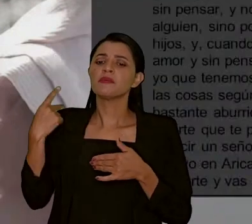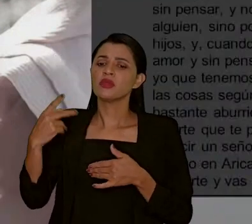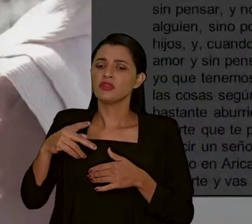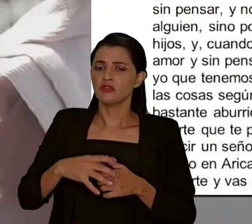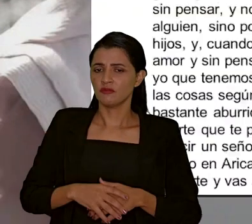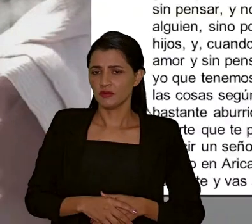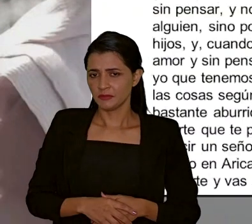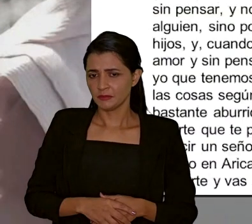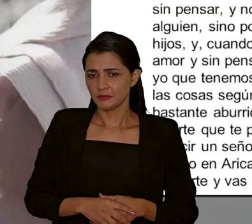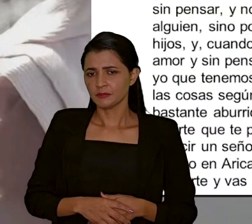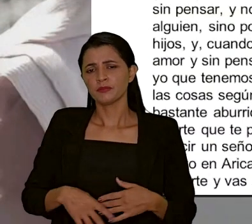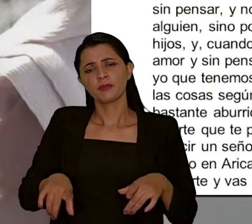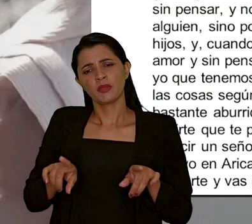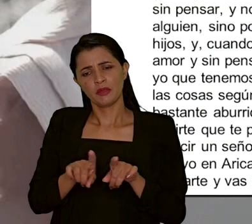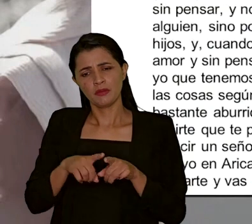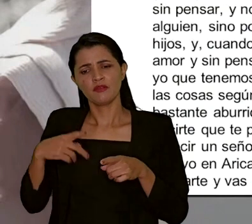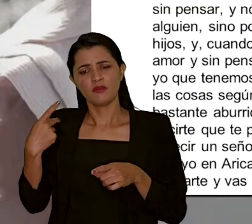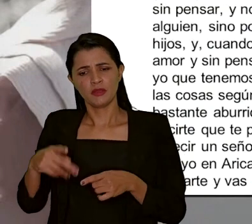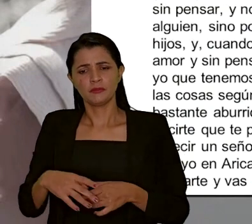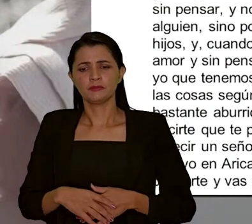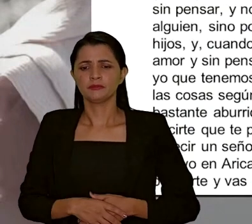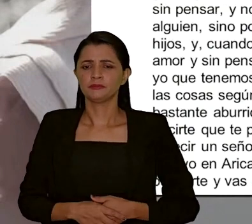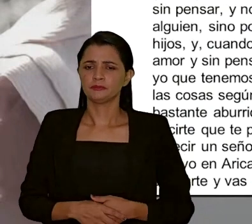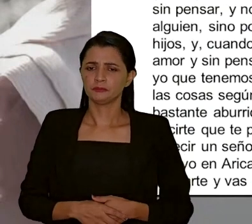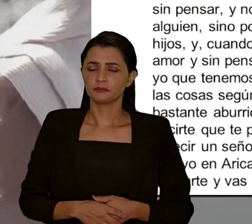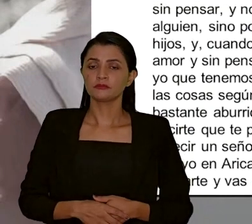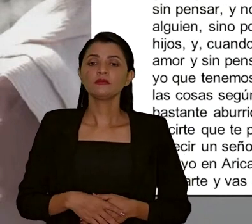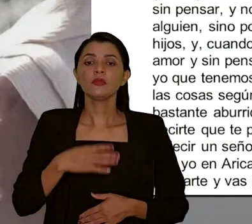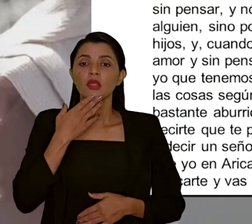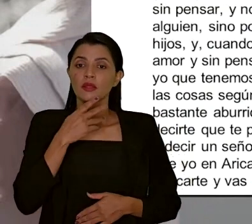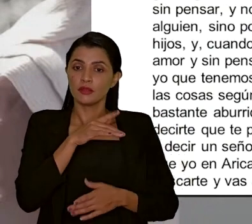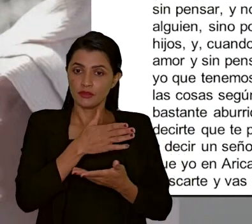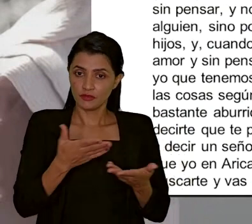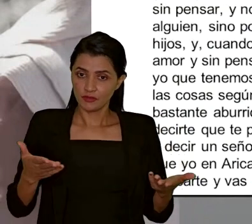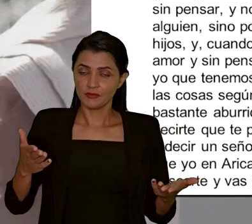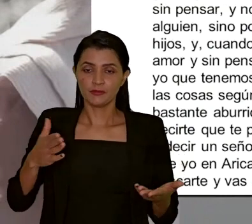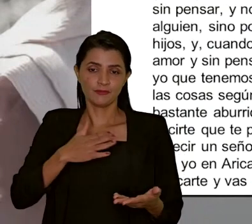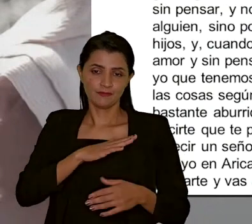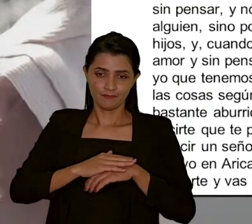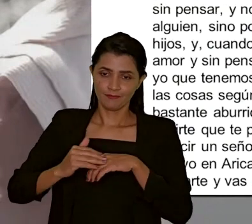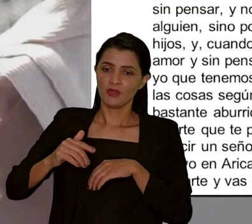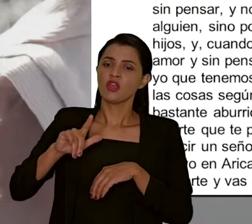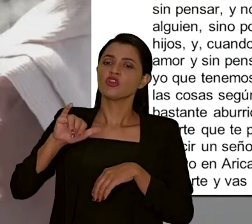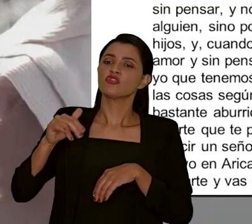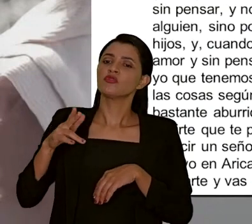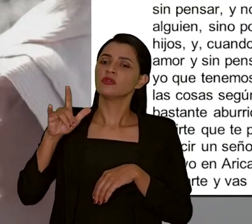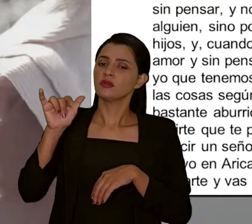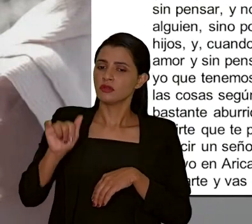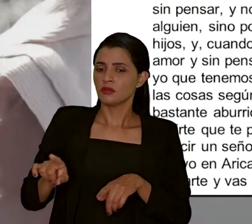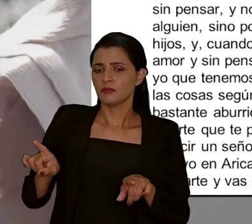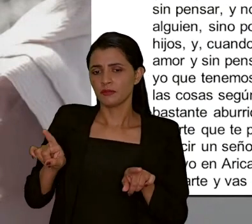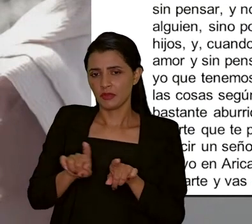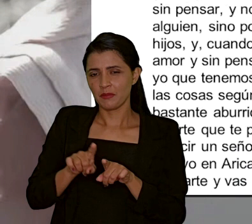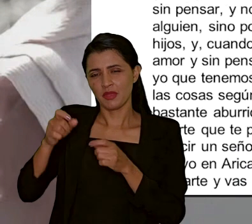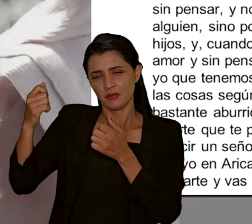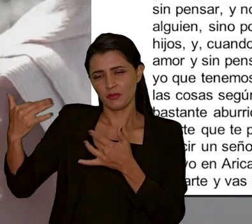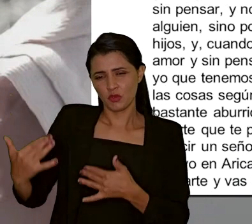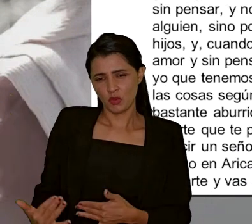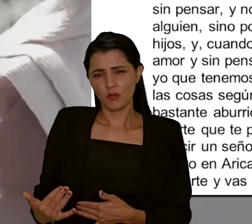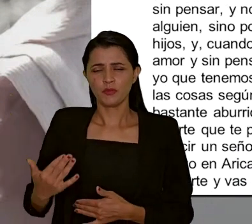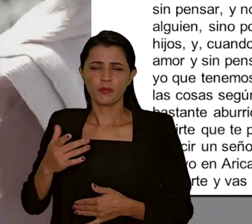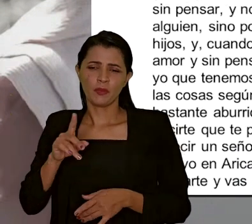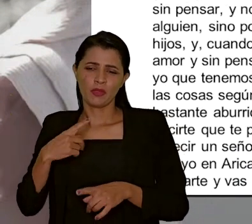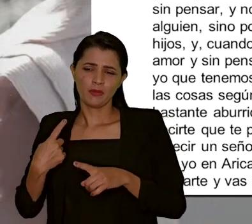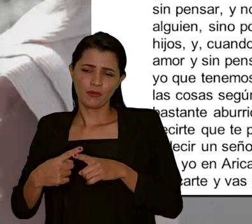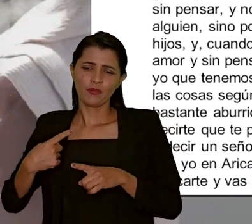sencillo. Le dice: querida Liliana, nombre supuesto, primero quiero decirte que es una niña hermosa, con una sonrisa única,